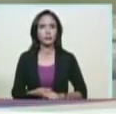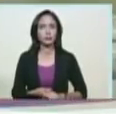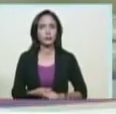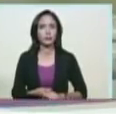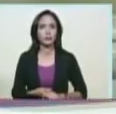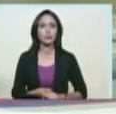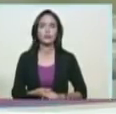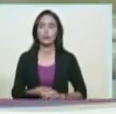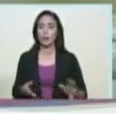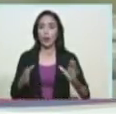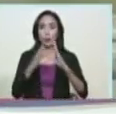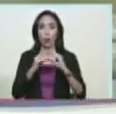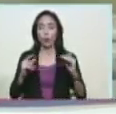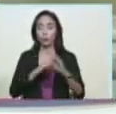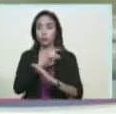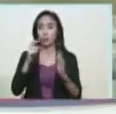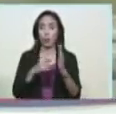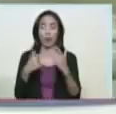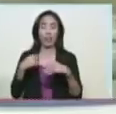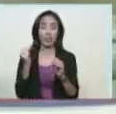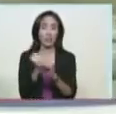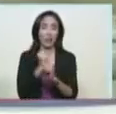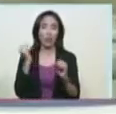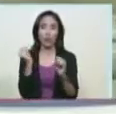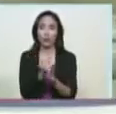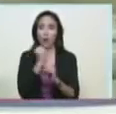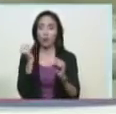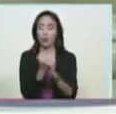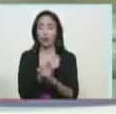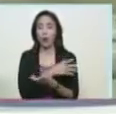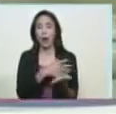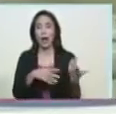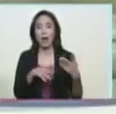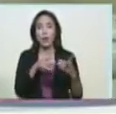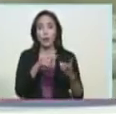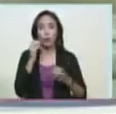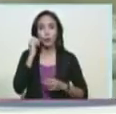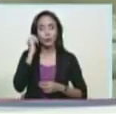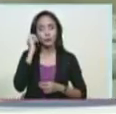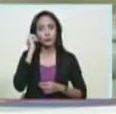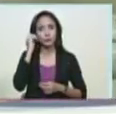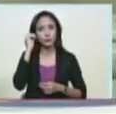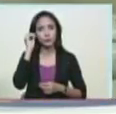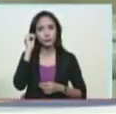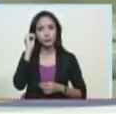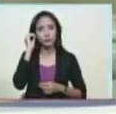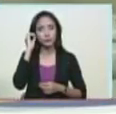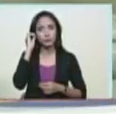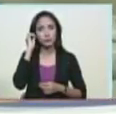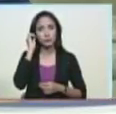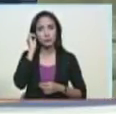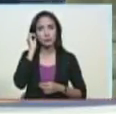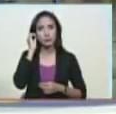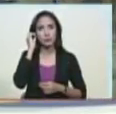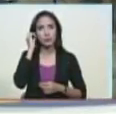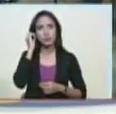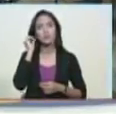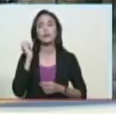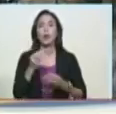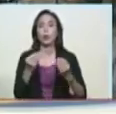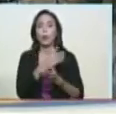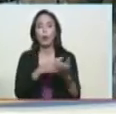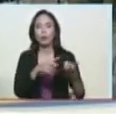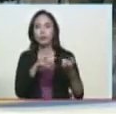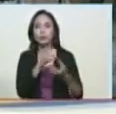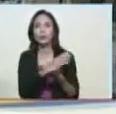e hizo su vida y desarrollo su riqueza alrededor de los negocios en el exterior